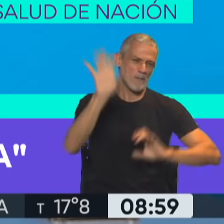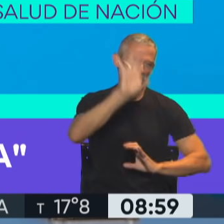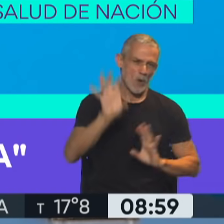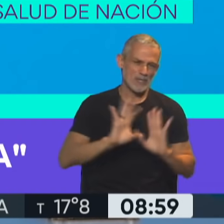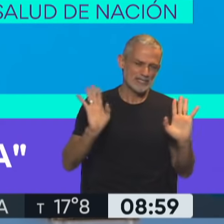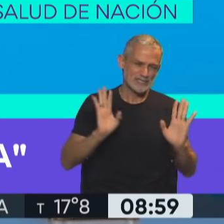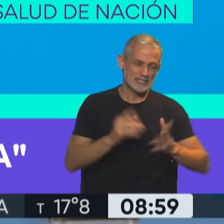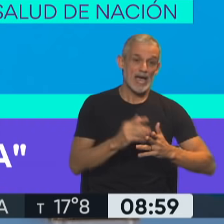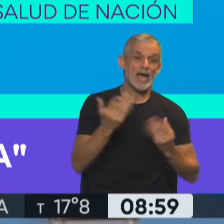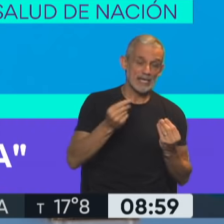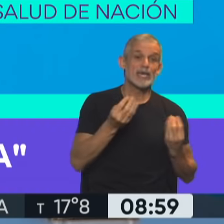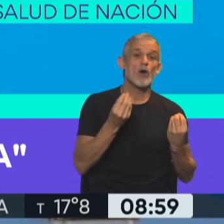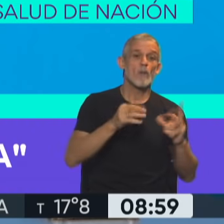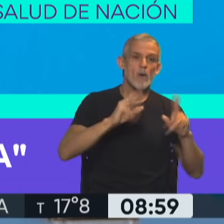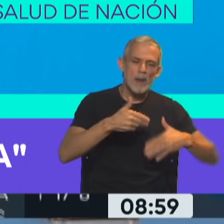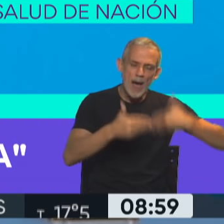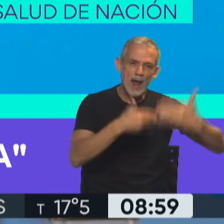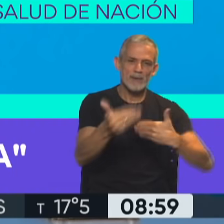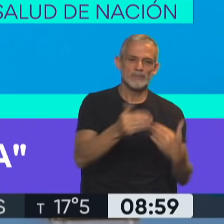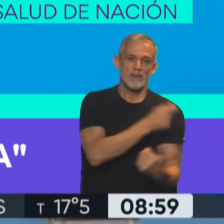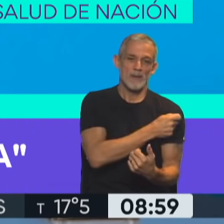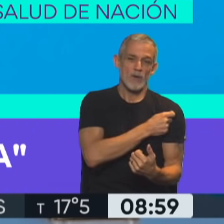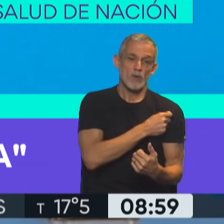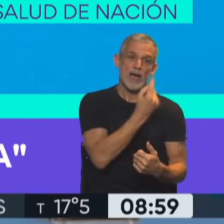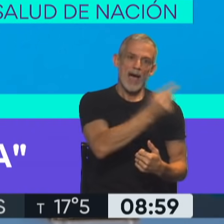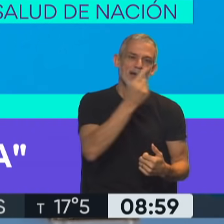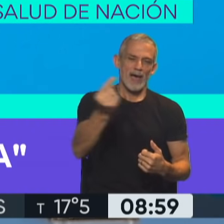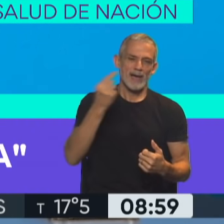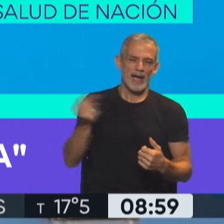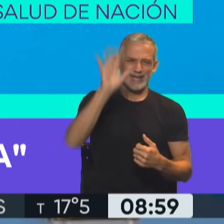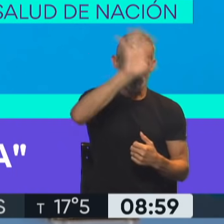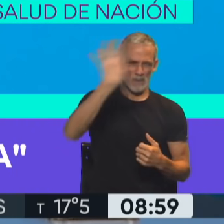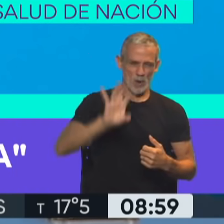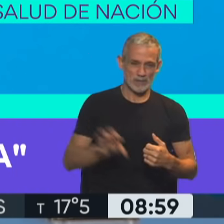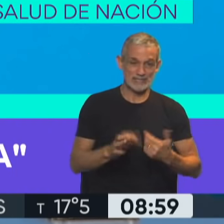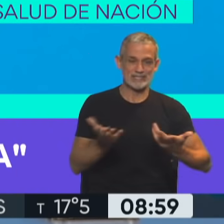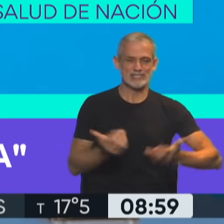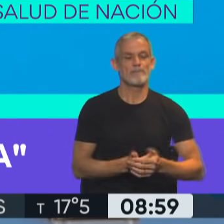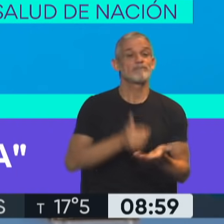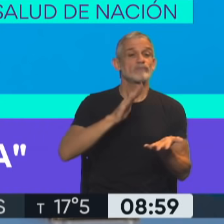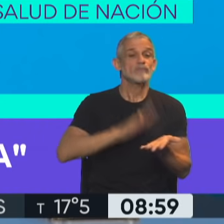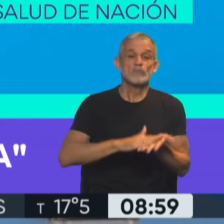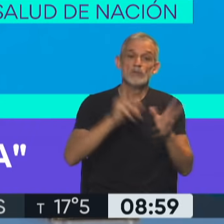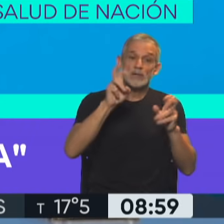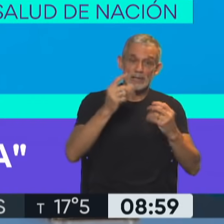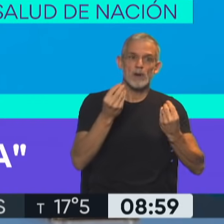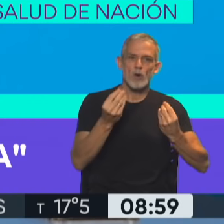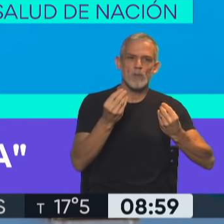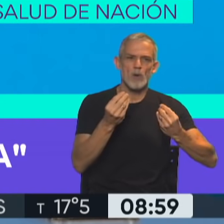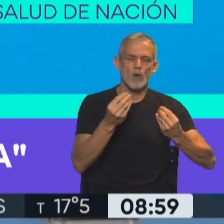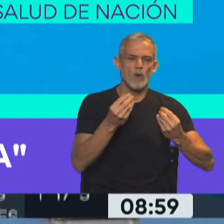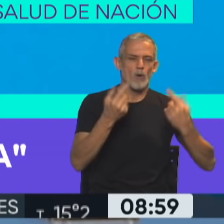por supuesto, del avance de la vacunación en cada una de las provincias. Y en relación al cambio y a la